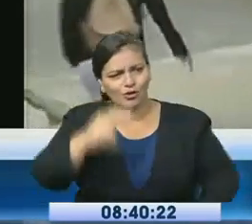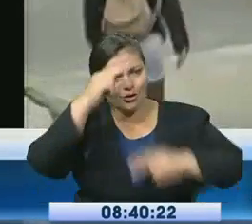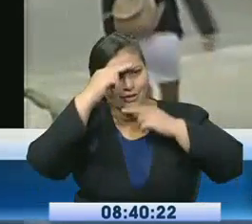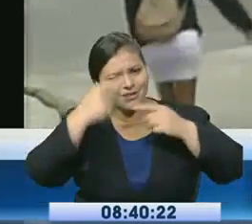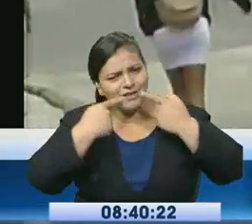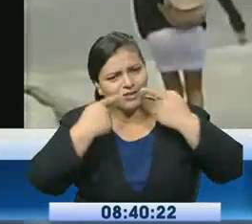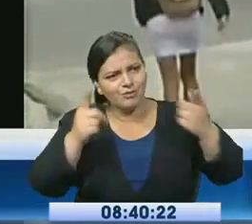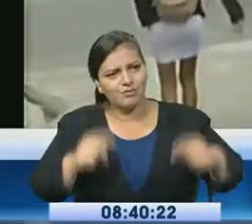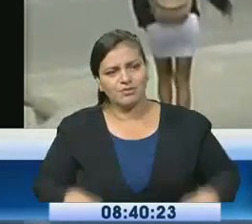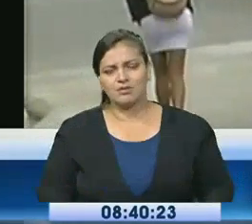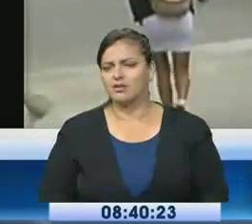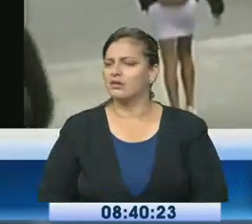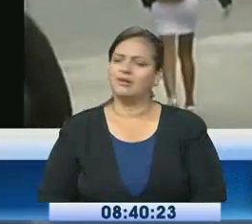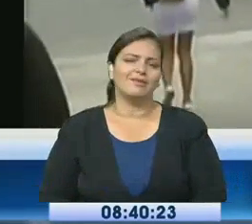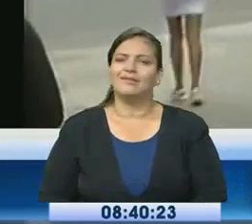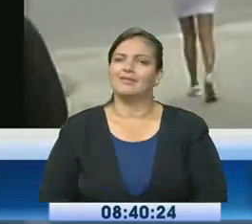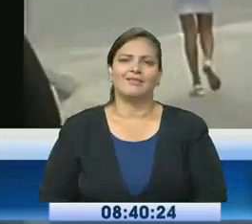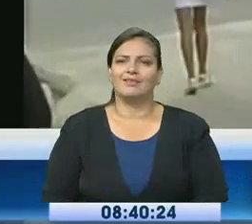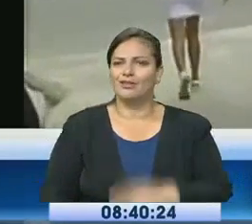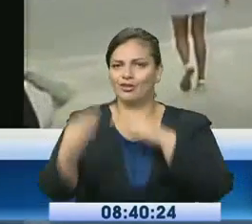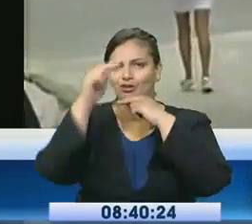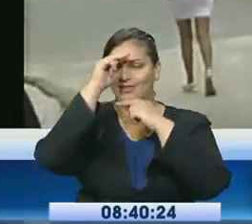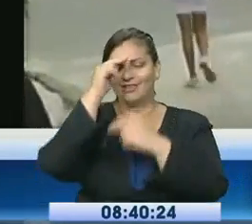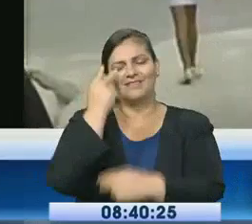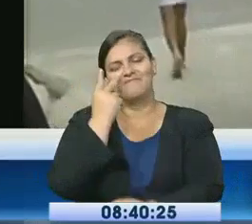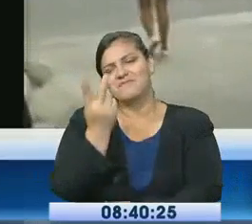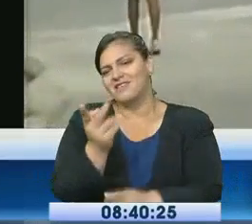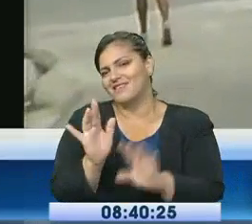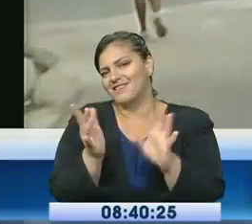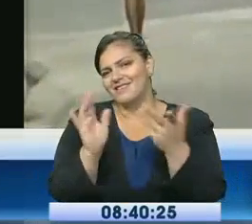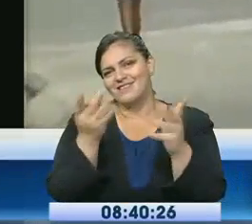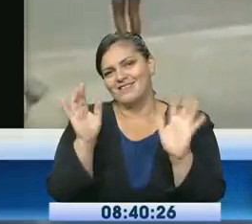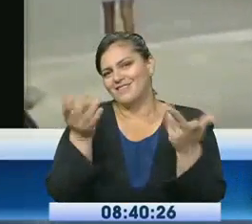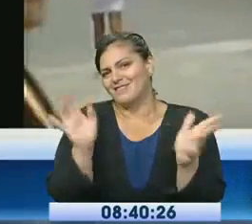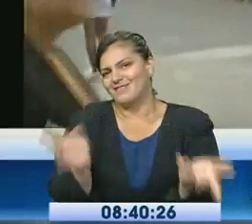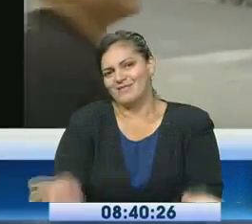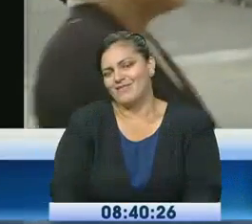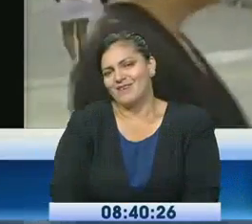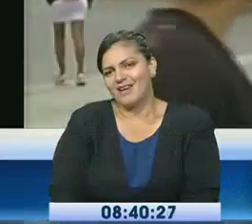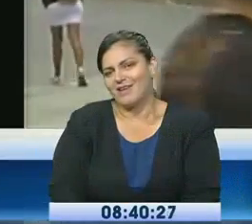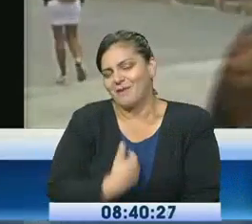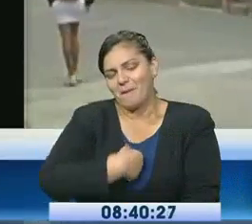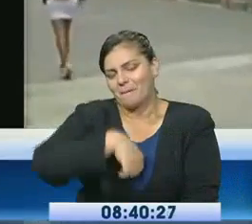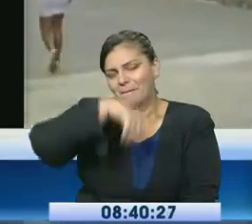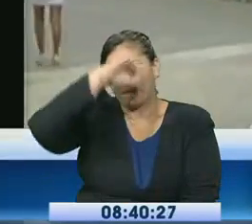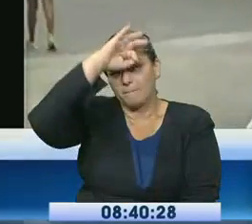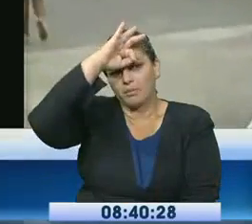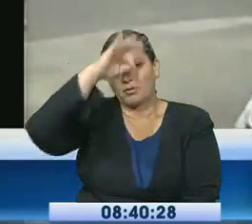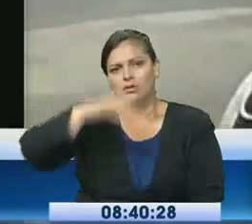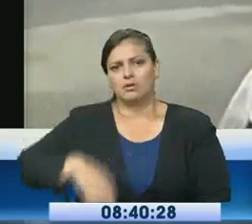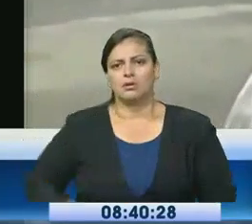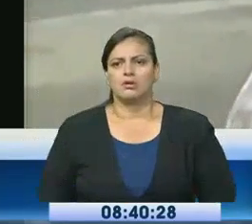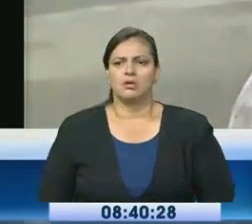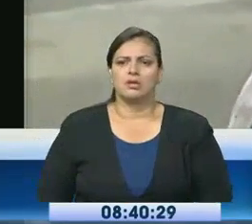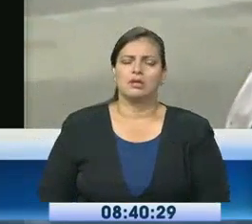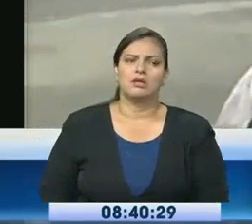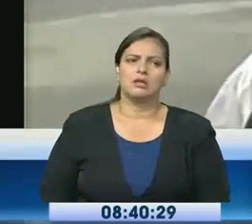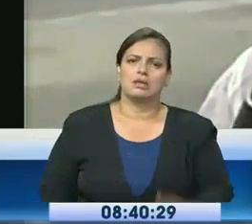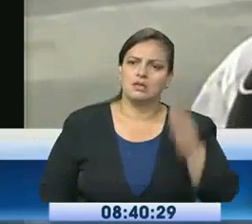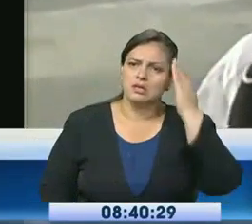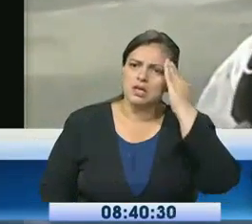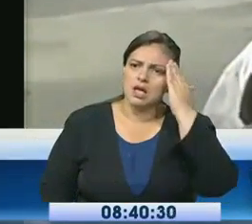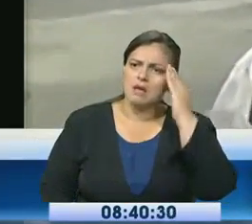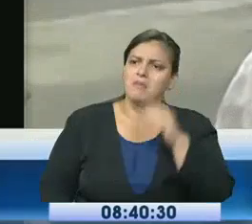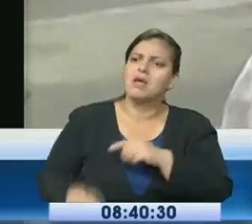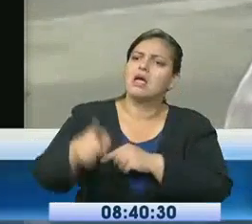No he escuchado las noticias, por eso no sabía estar al tanto de eso. Como le digo, nos perjudica la guardería, escuela que hay aquí, centro